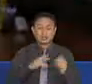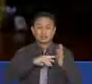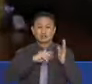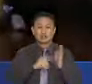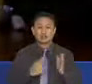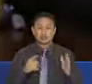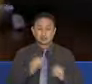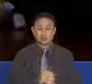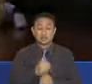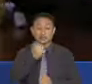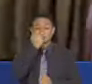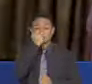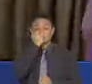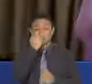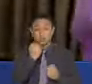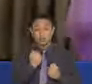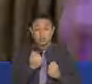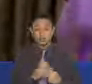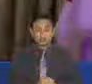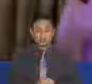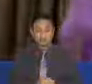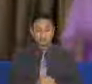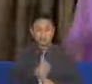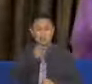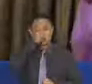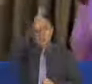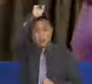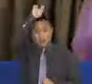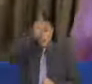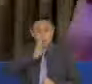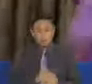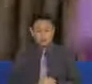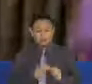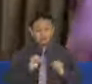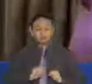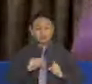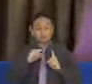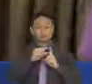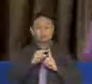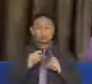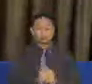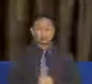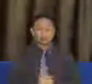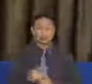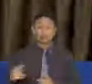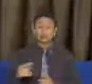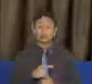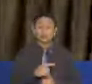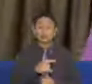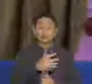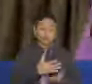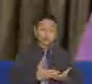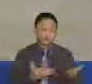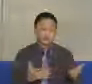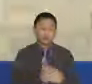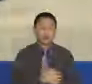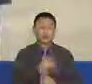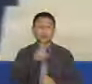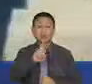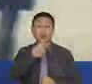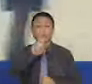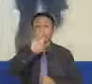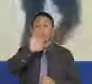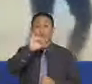rojo fuego los romanos tomaron este vocablo y la usaron para denominar piedras preciosas de color rojo Como el Rubí